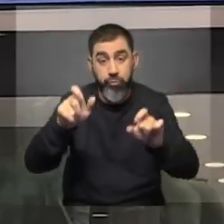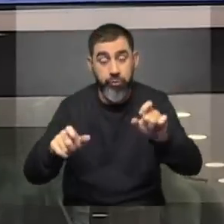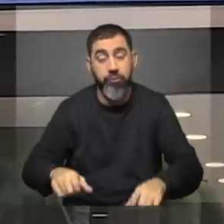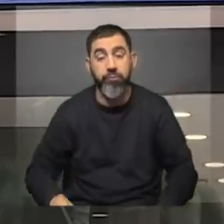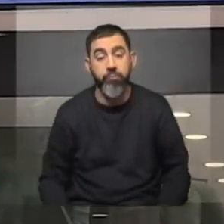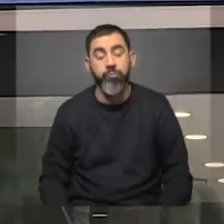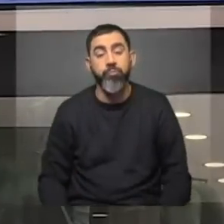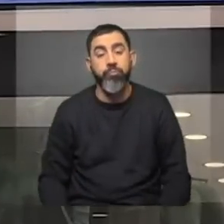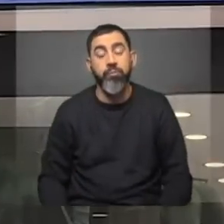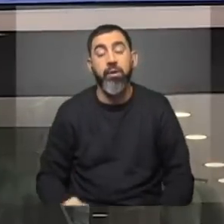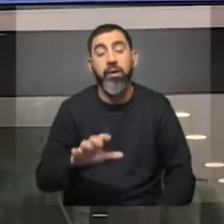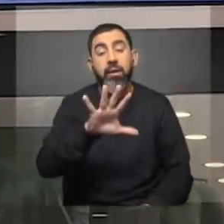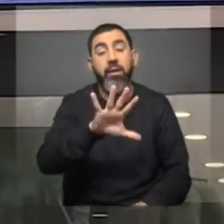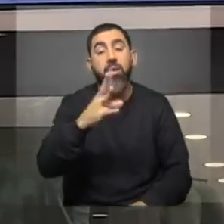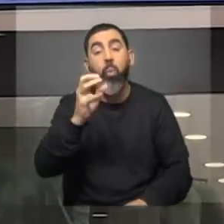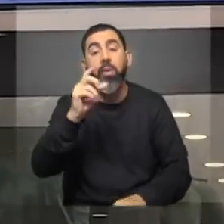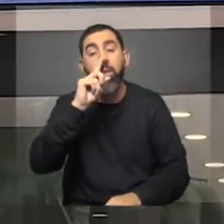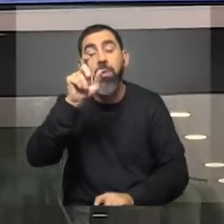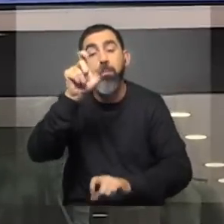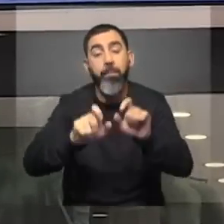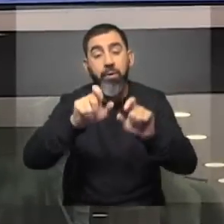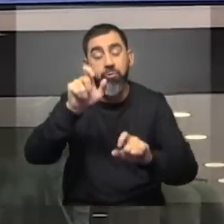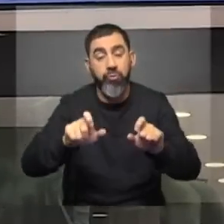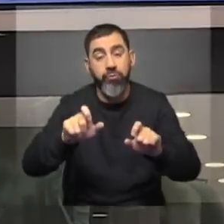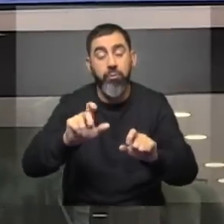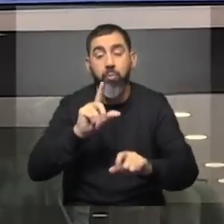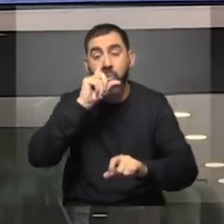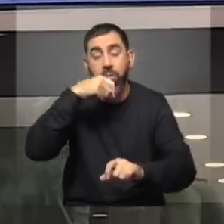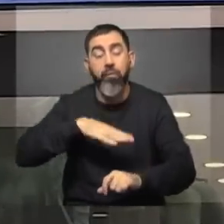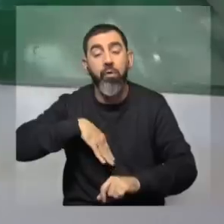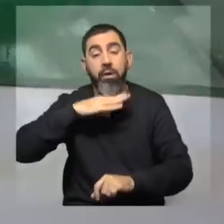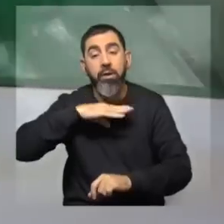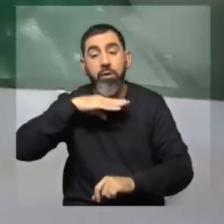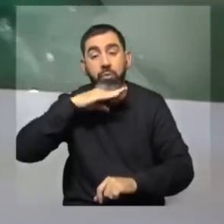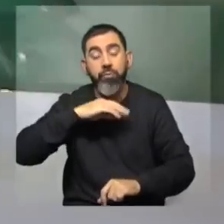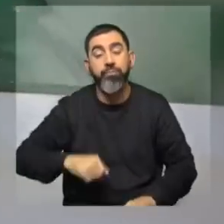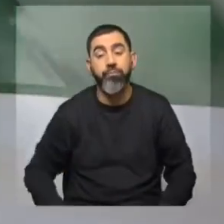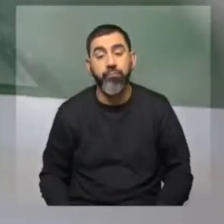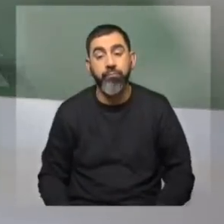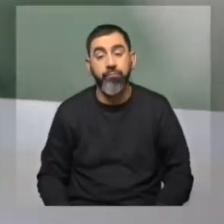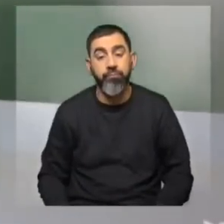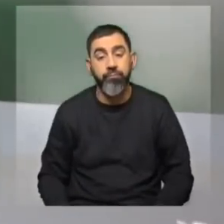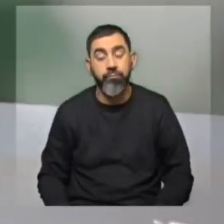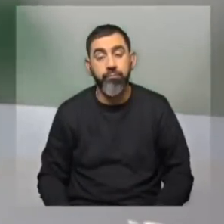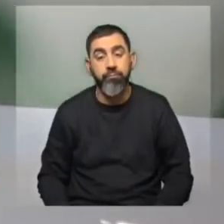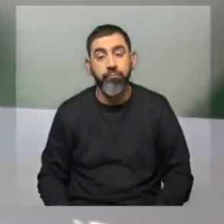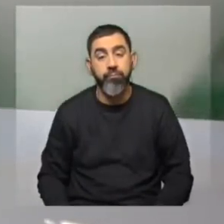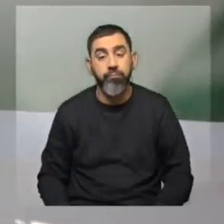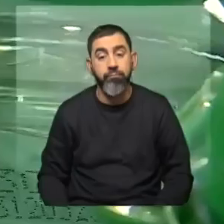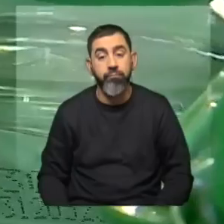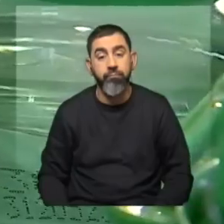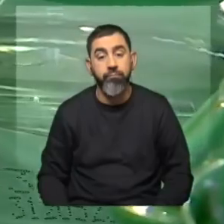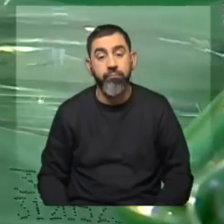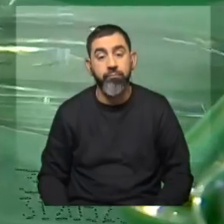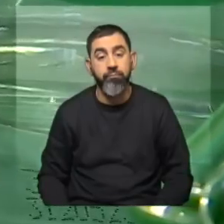estamos hablando de 540.000 personas entre Montevideo y canelones y en realidad dentro del Análisis lo que